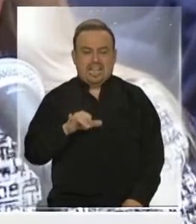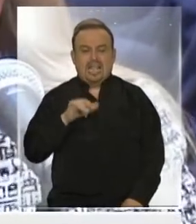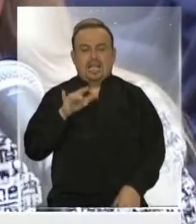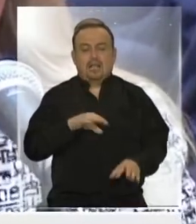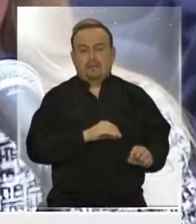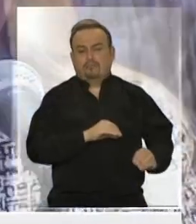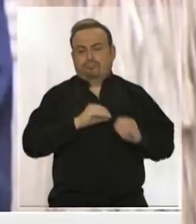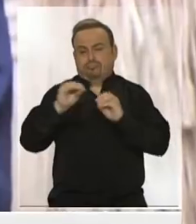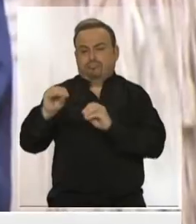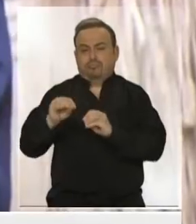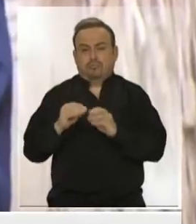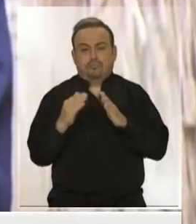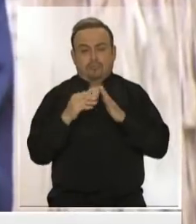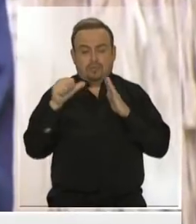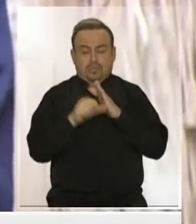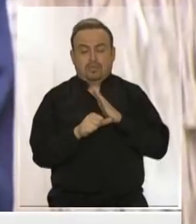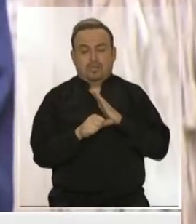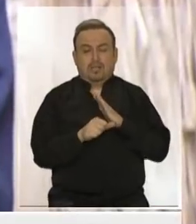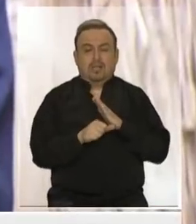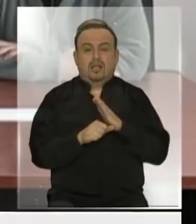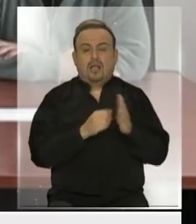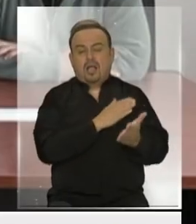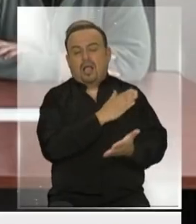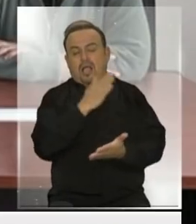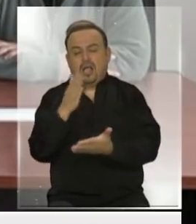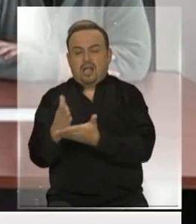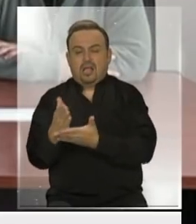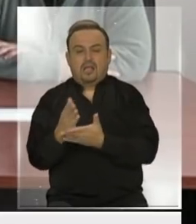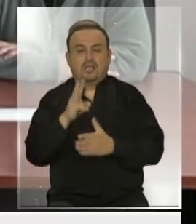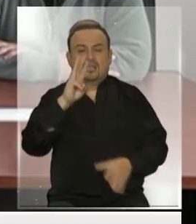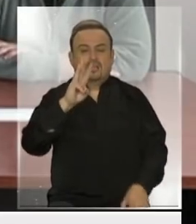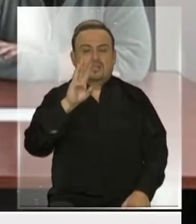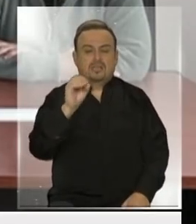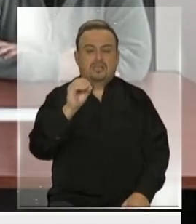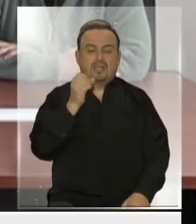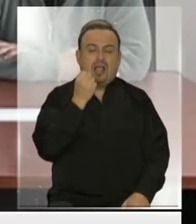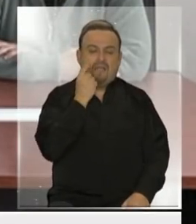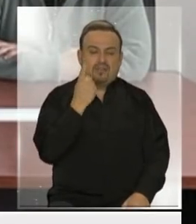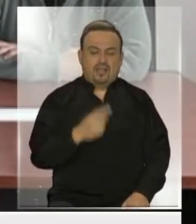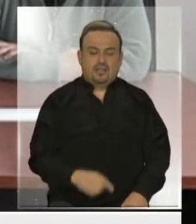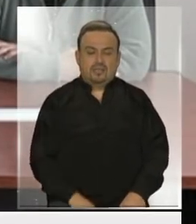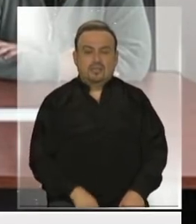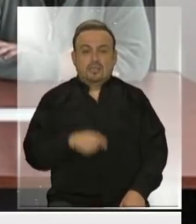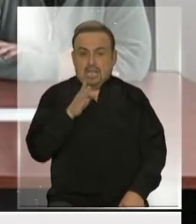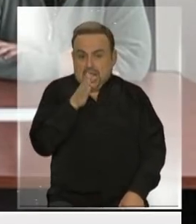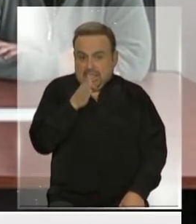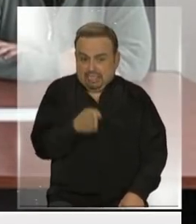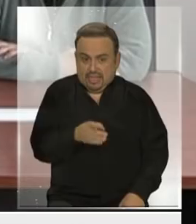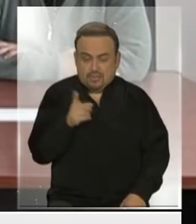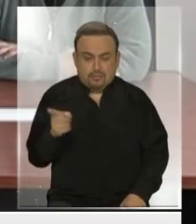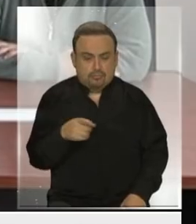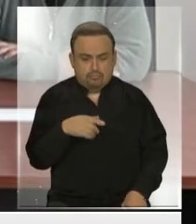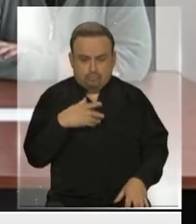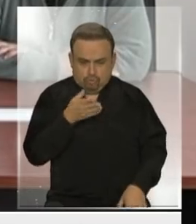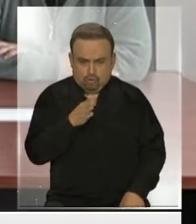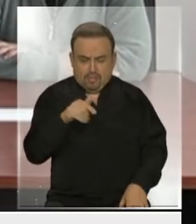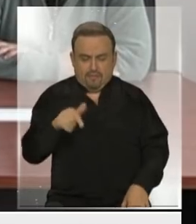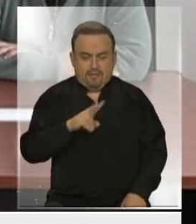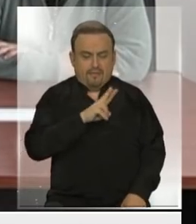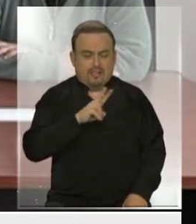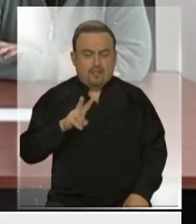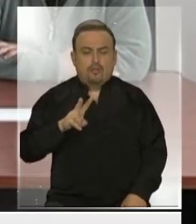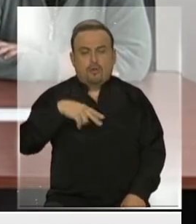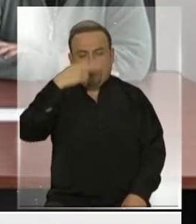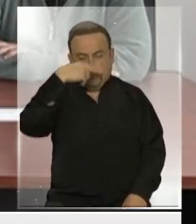extender la cuarentena nacional hasta el próximo 30 de abril una medida que se mantiene vigente desde el 22